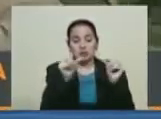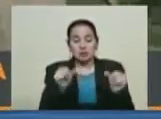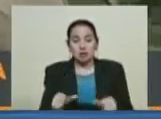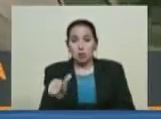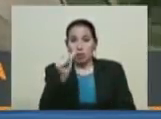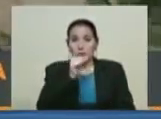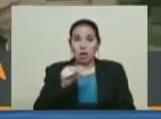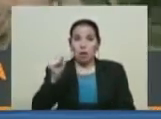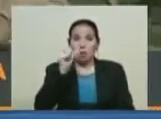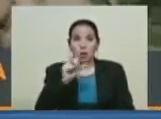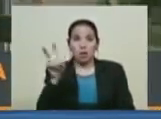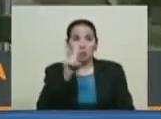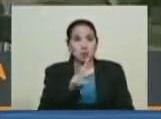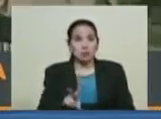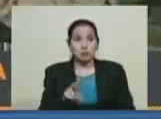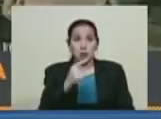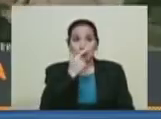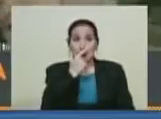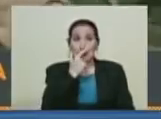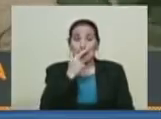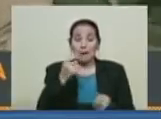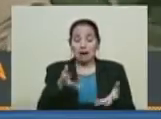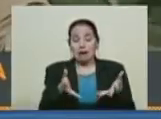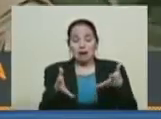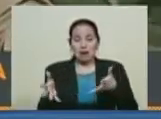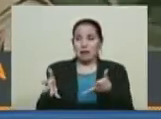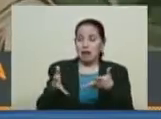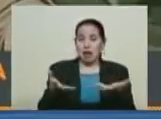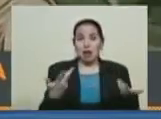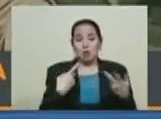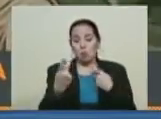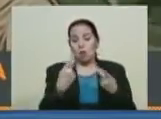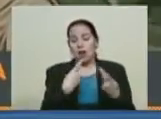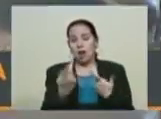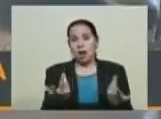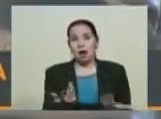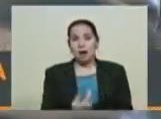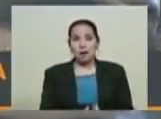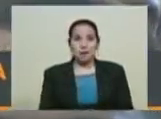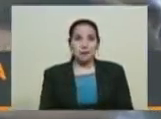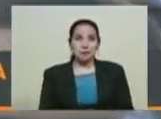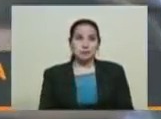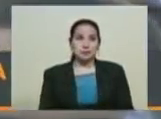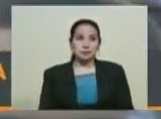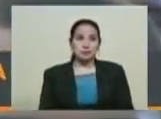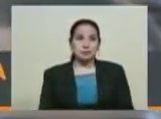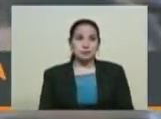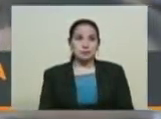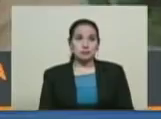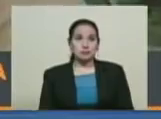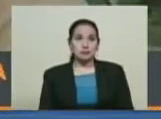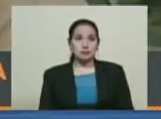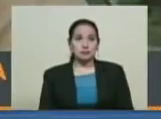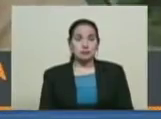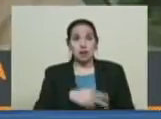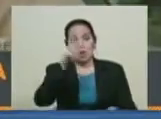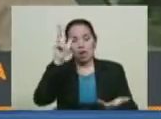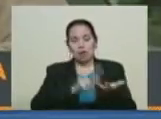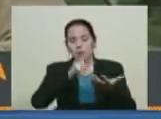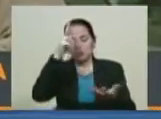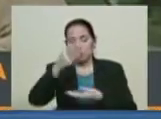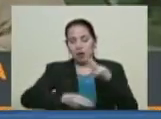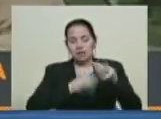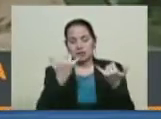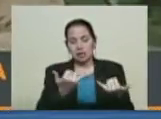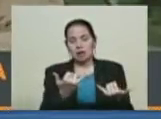Venezuela. Negocio redondo, ganar, ganar. Beneficio mutuo, ¿qué les parece? Bueno, aprobado,